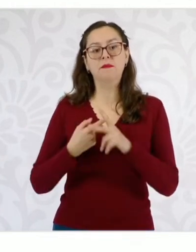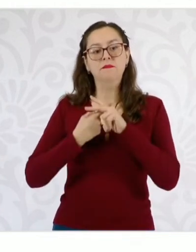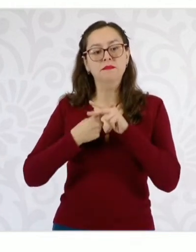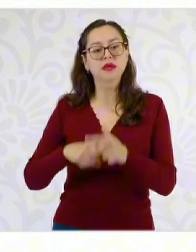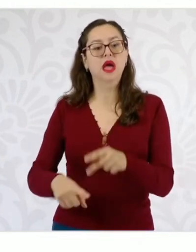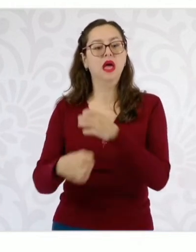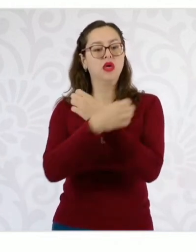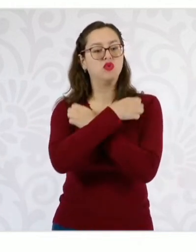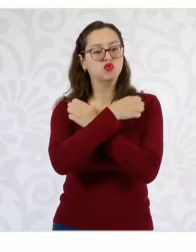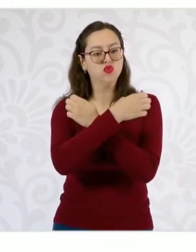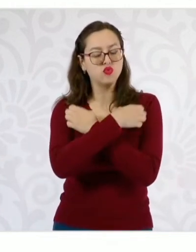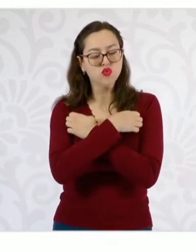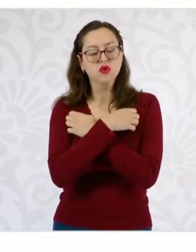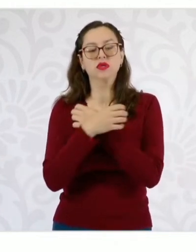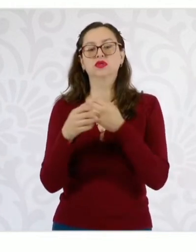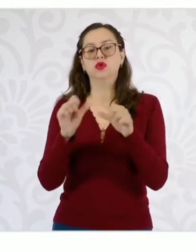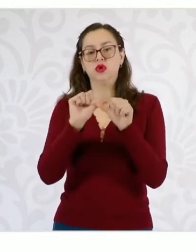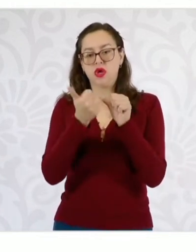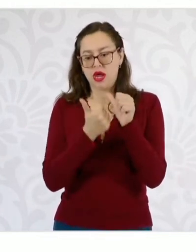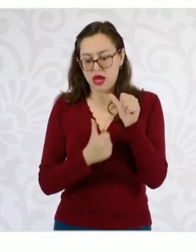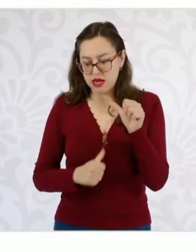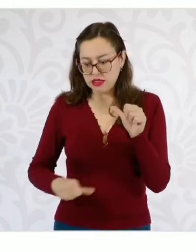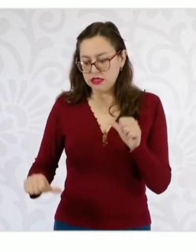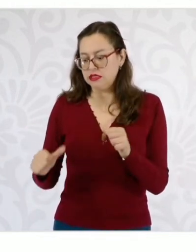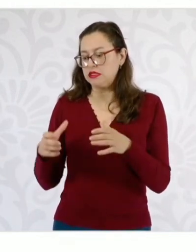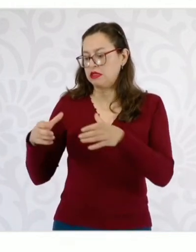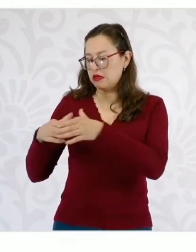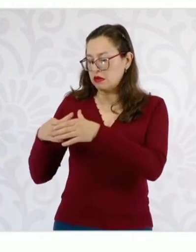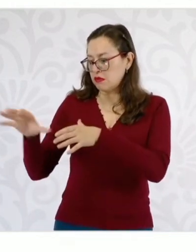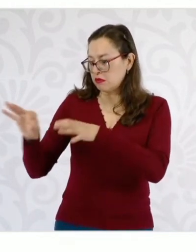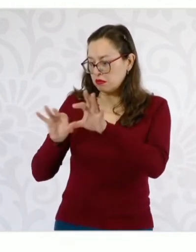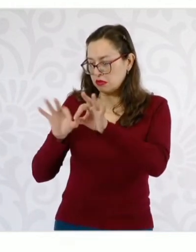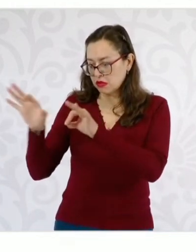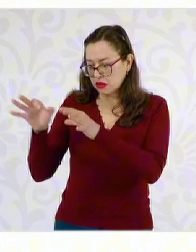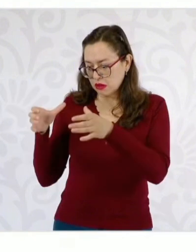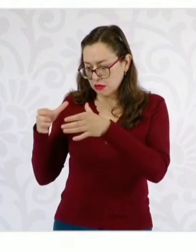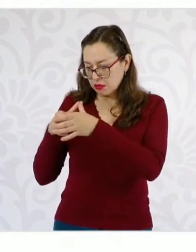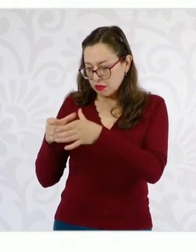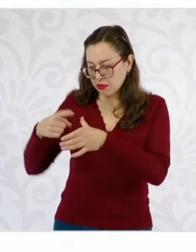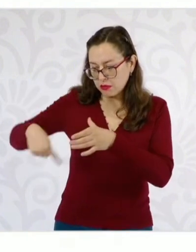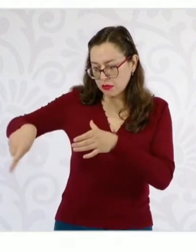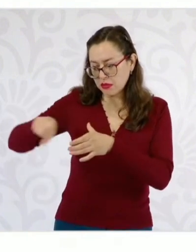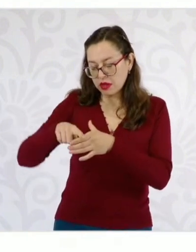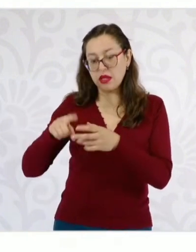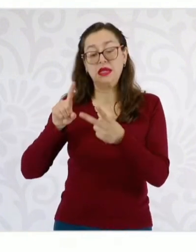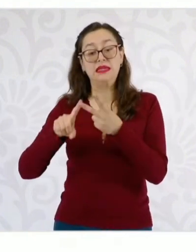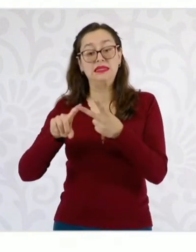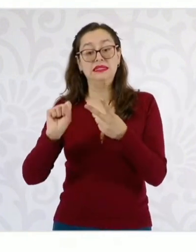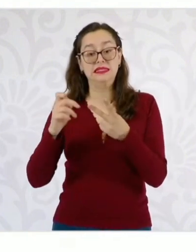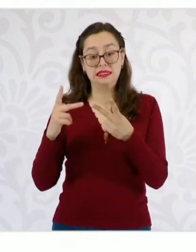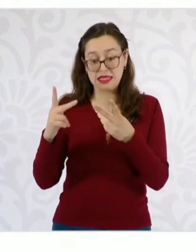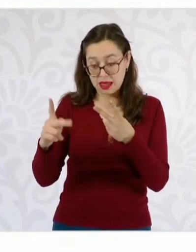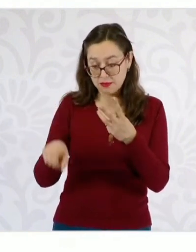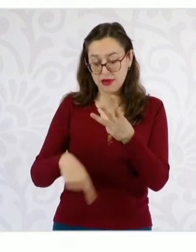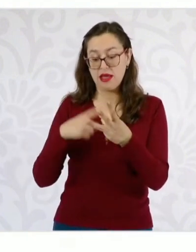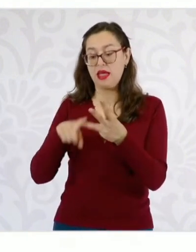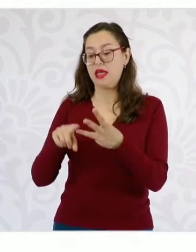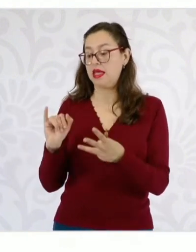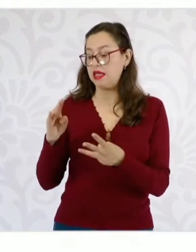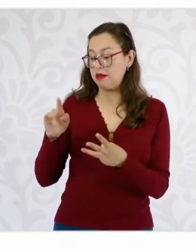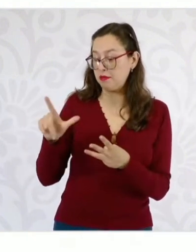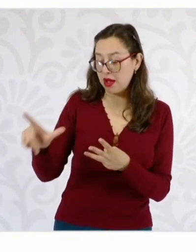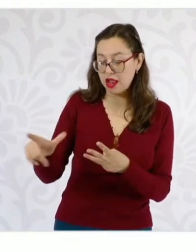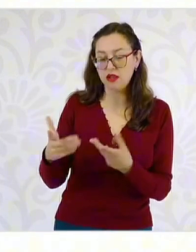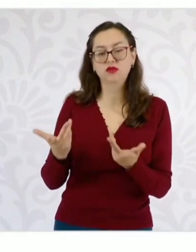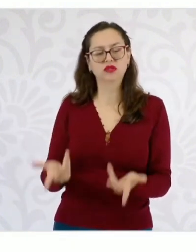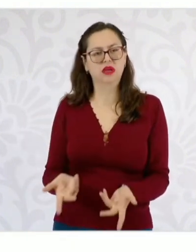trabajar también con la SEP, que se presentará en otro momento cuando lo instruya la presidenta, y están las escuelas del IMBAL. Entonces está